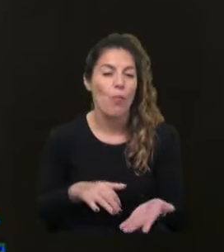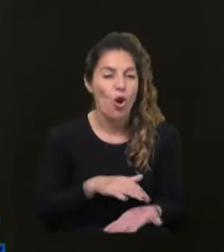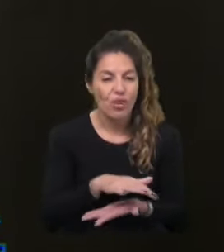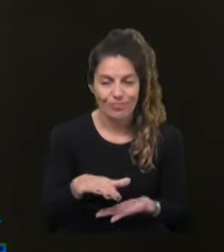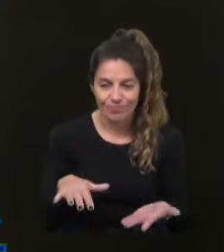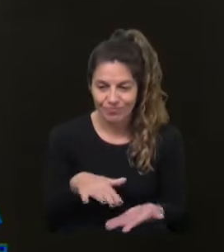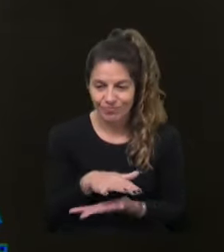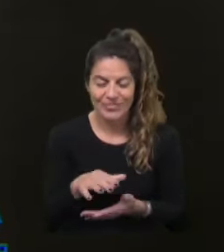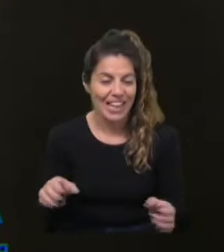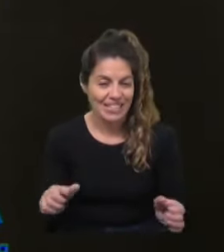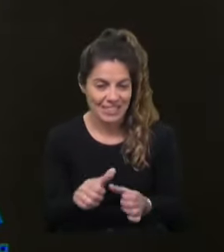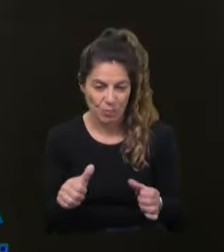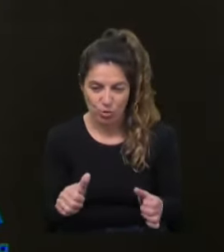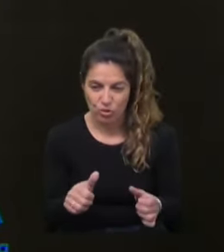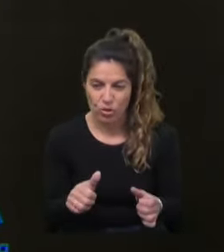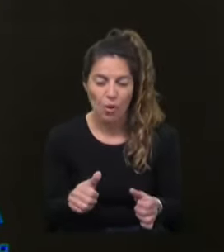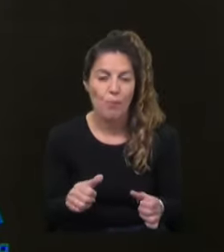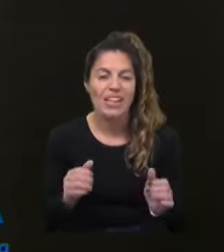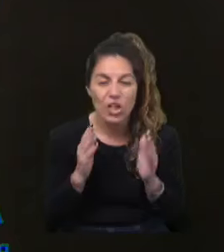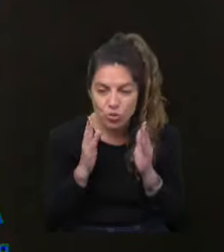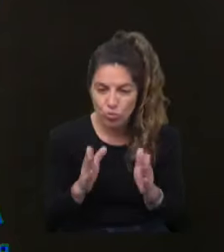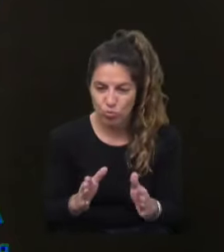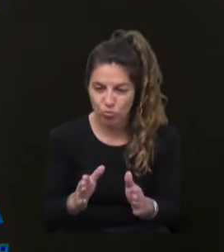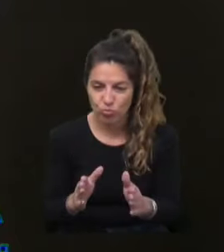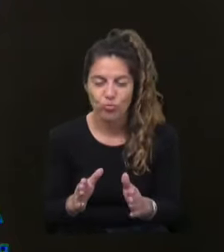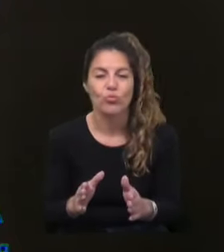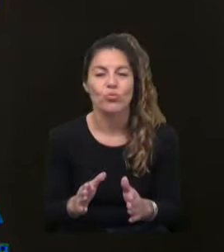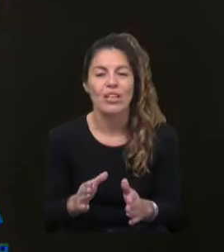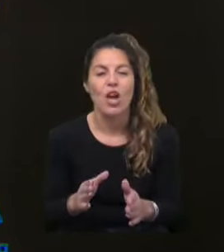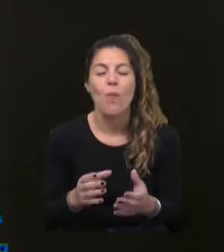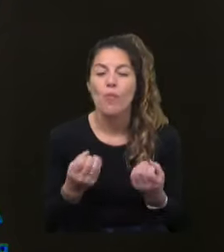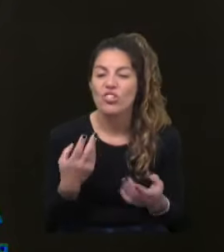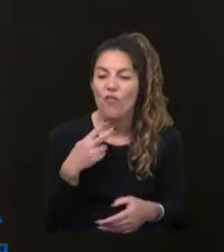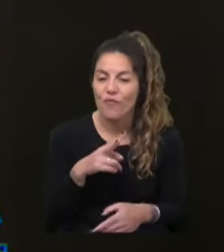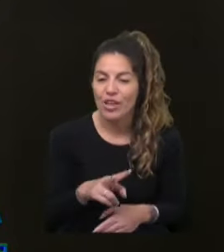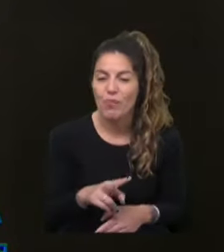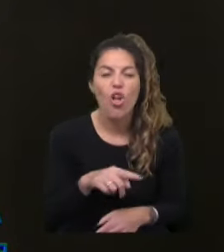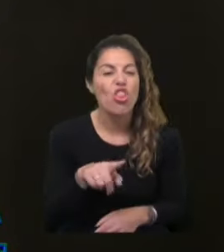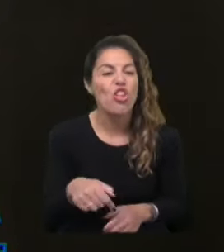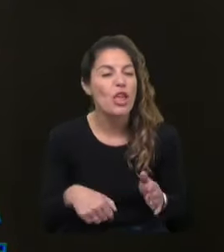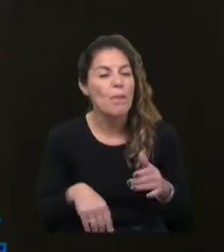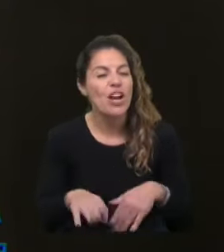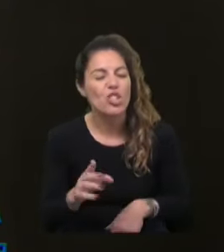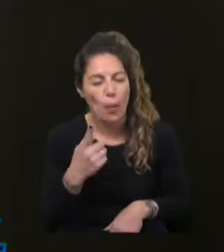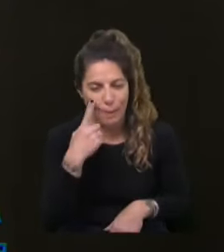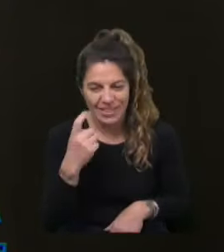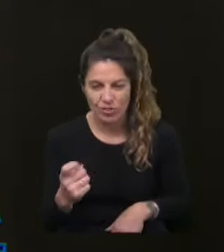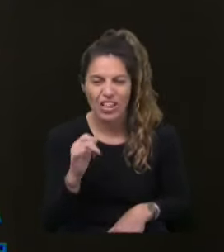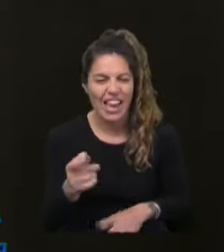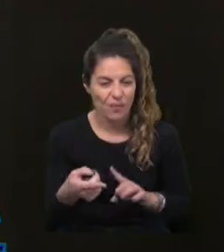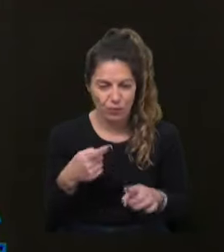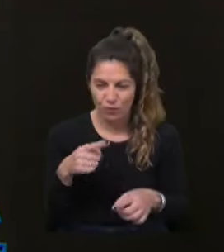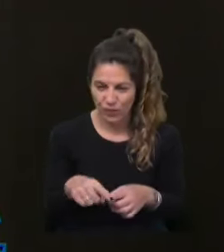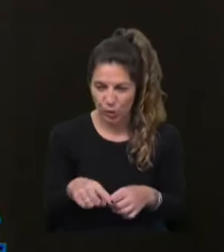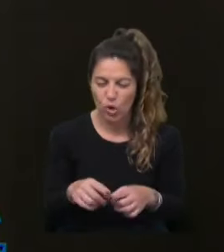que usualmente les traemos como para hacer este zoom entonces, y en ese sentido veíamos que ¿dónde era mayor esta percepción de que hay vínculos